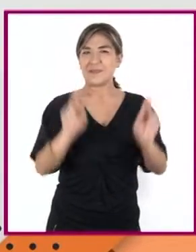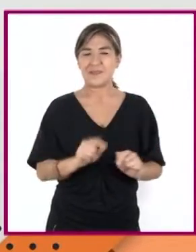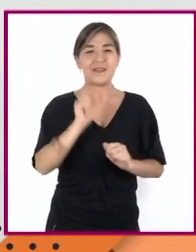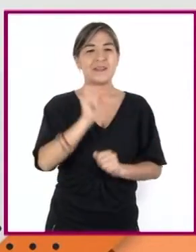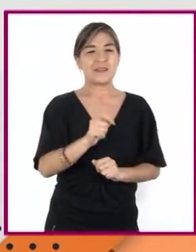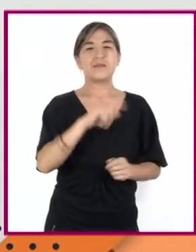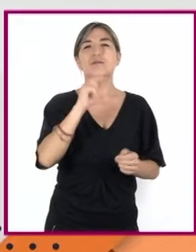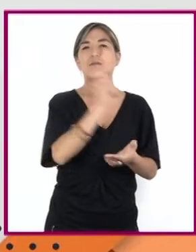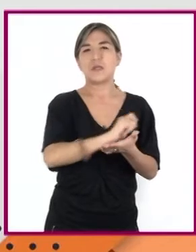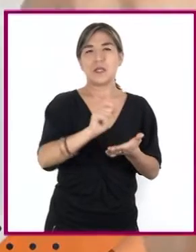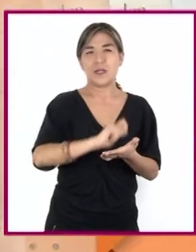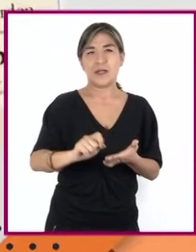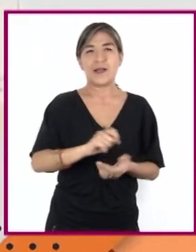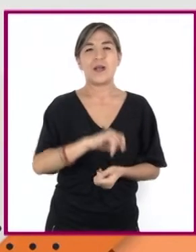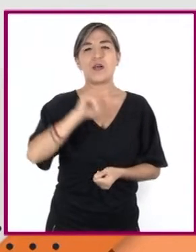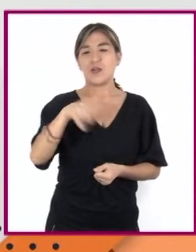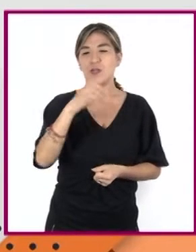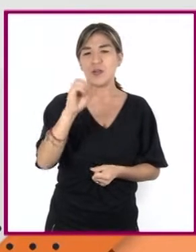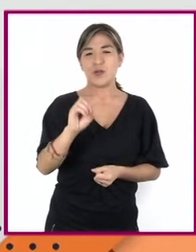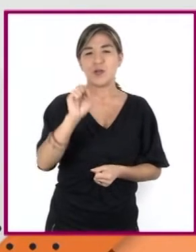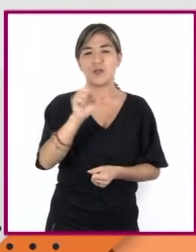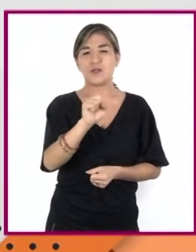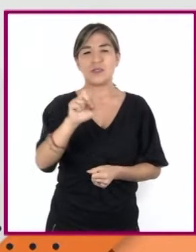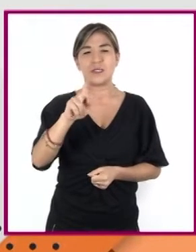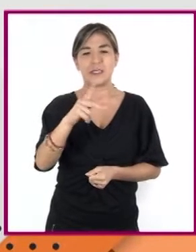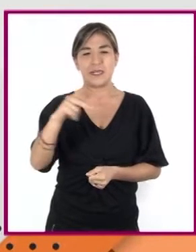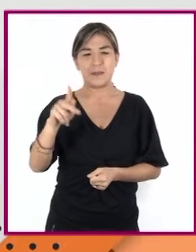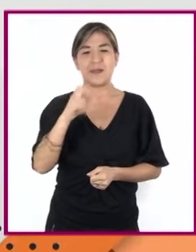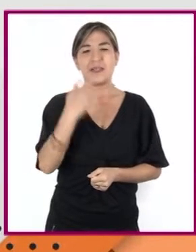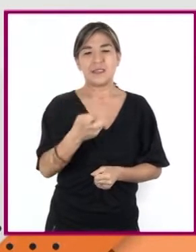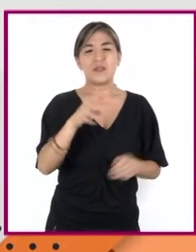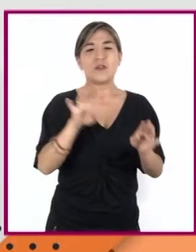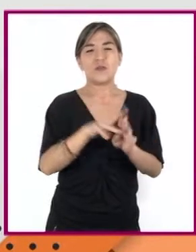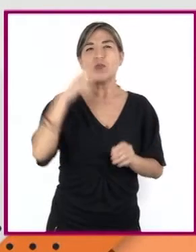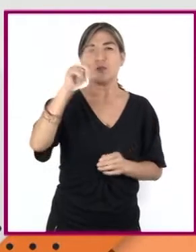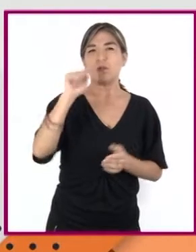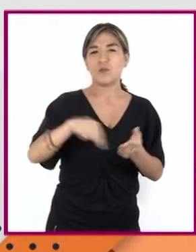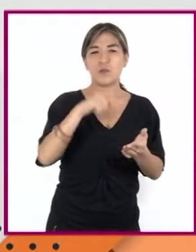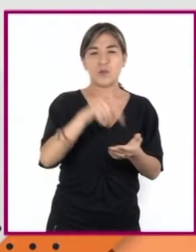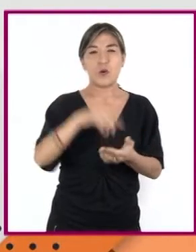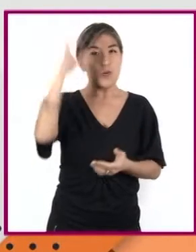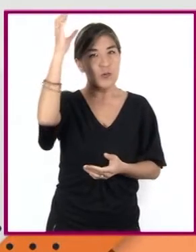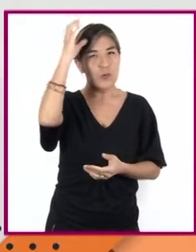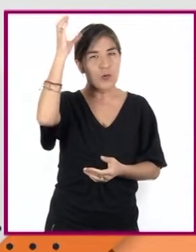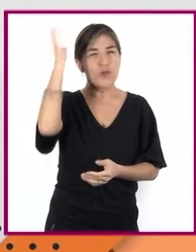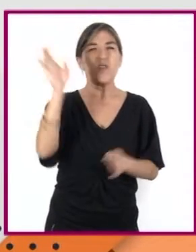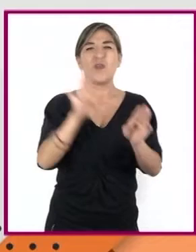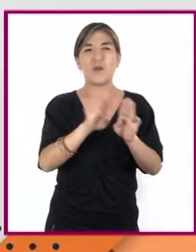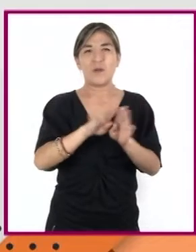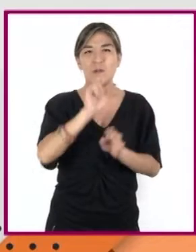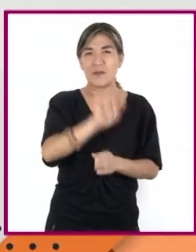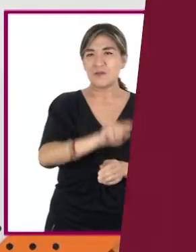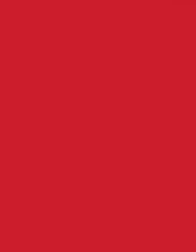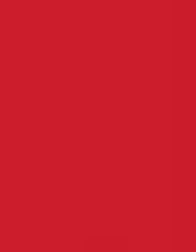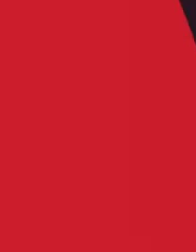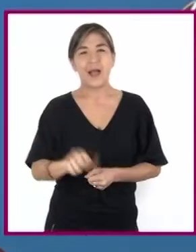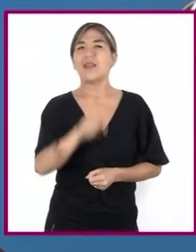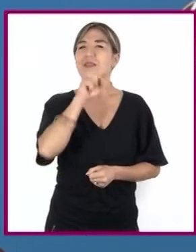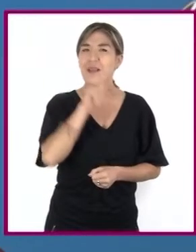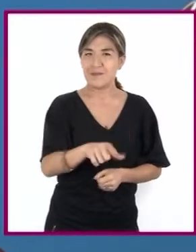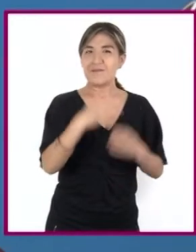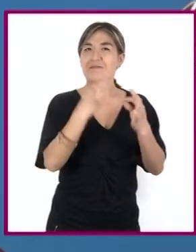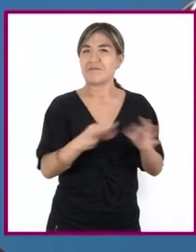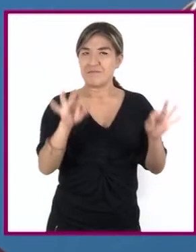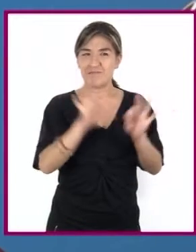Conrad, libro que retrata una exploración en el Congo y expone lo que el autor vivió en su viaje a África.